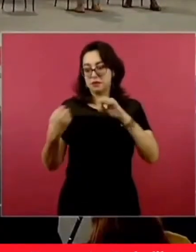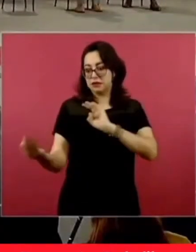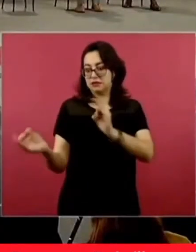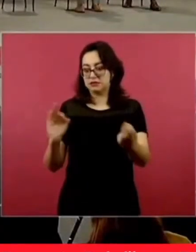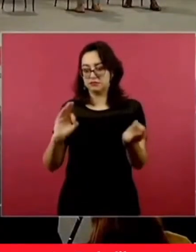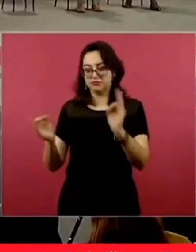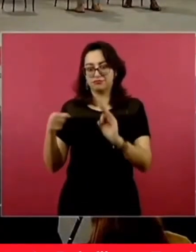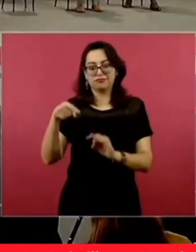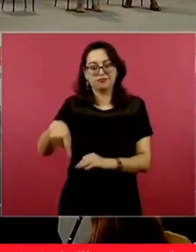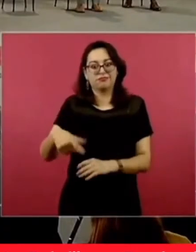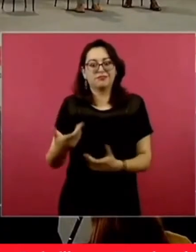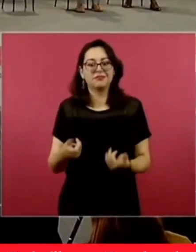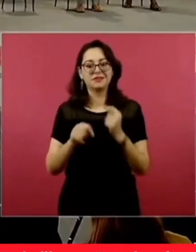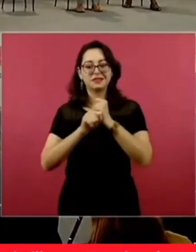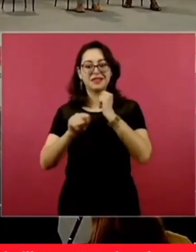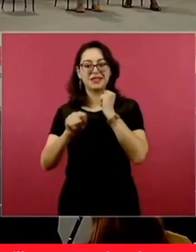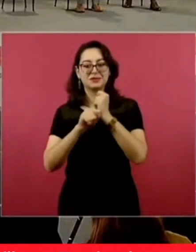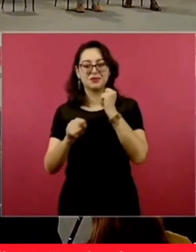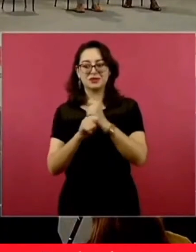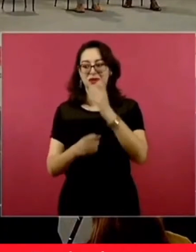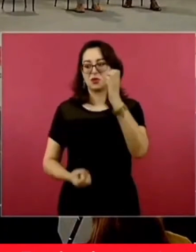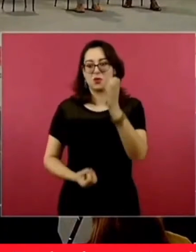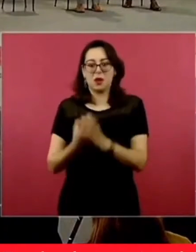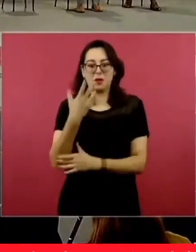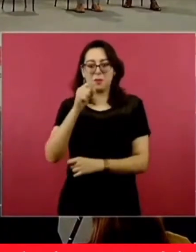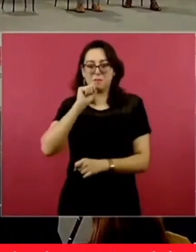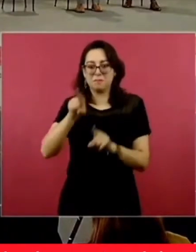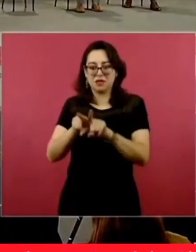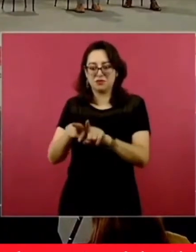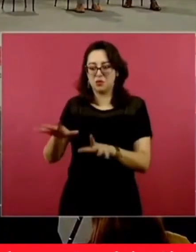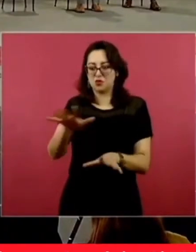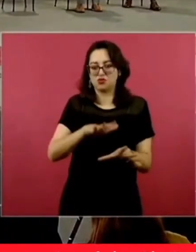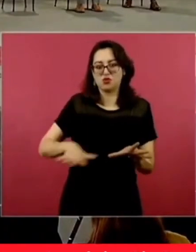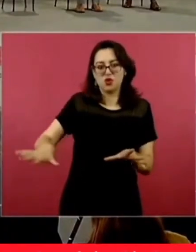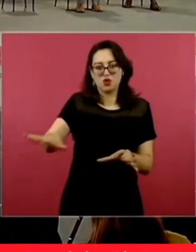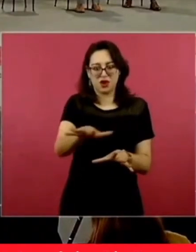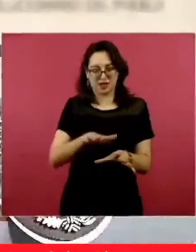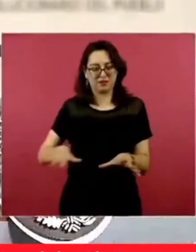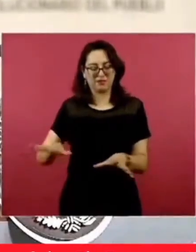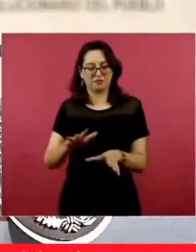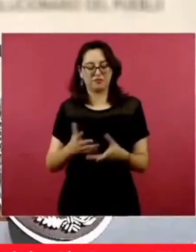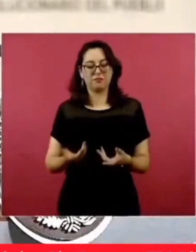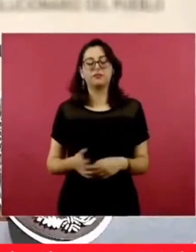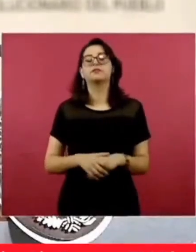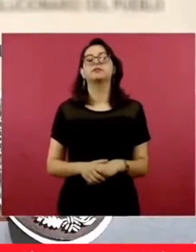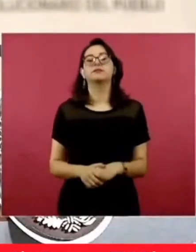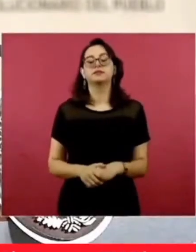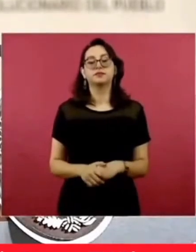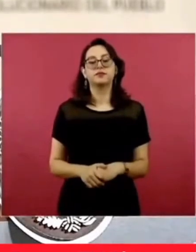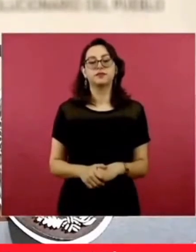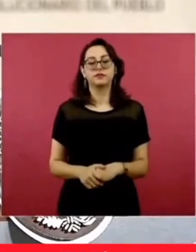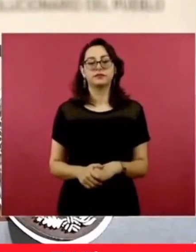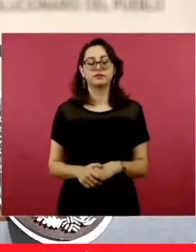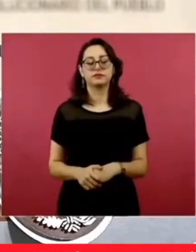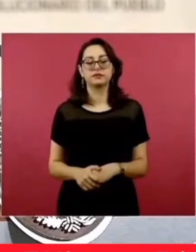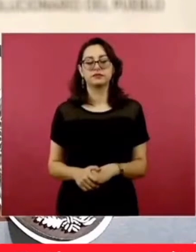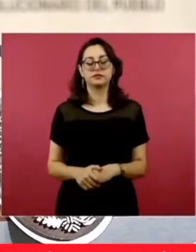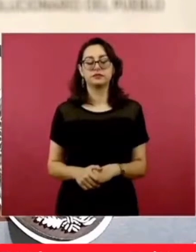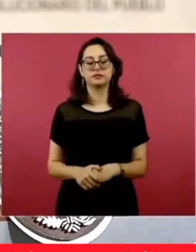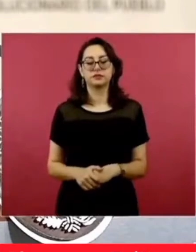Ixtlalpan, pues permitirá la movilidad regional. Para explicar cómo es